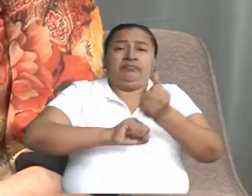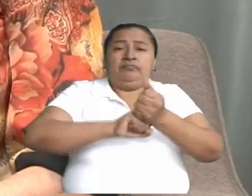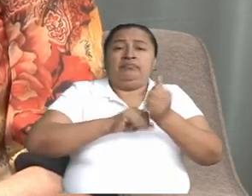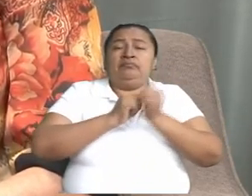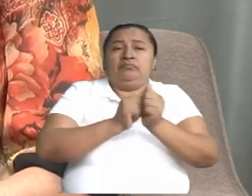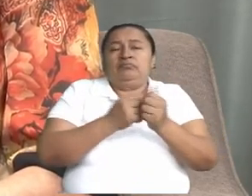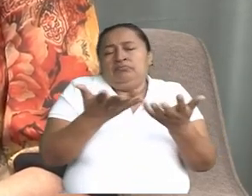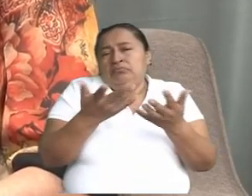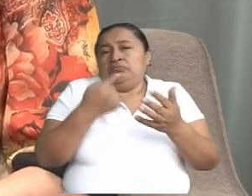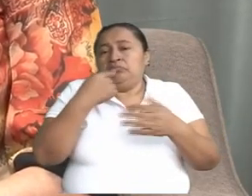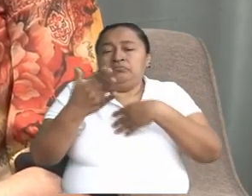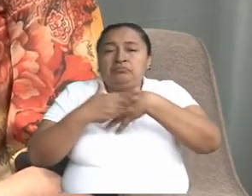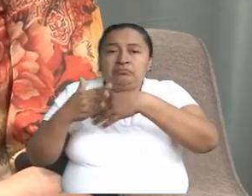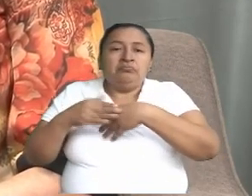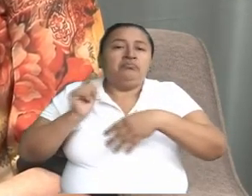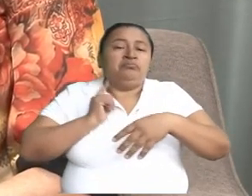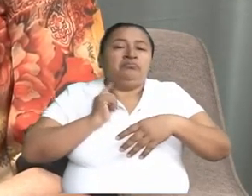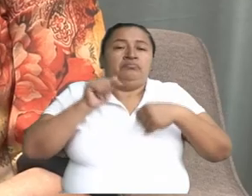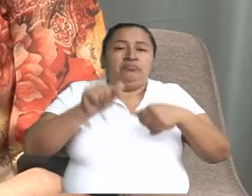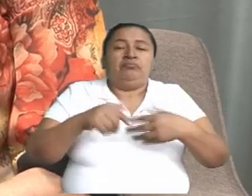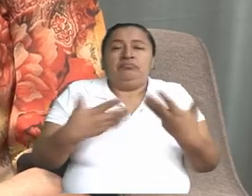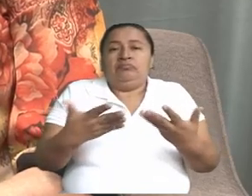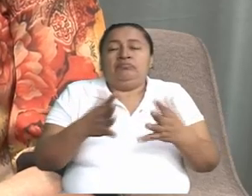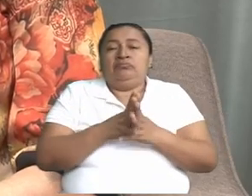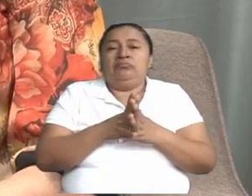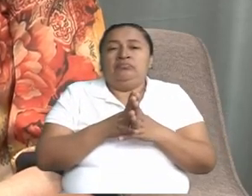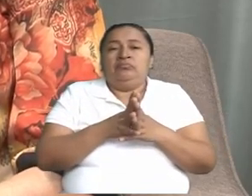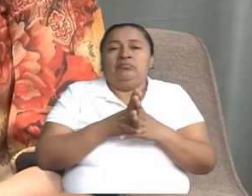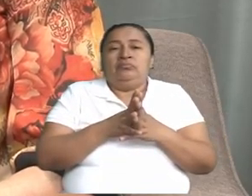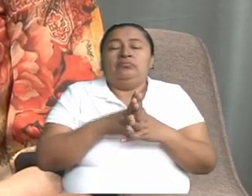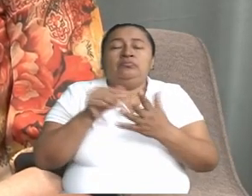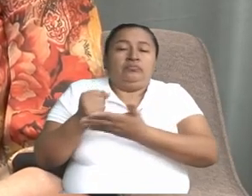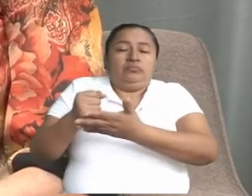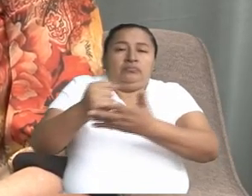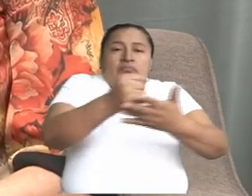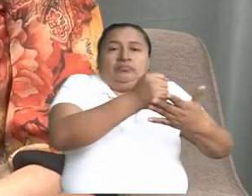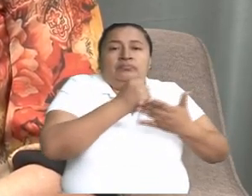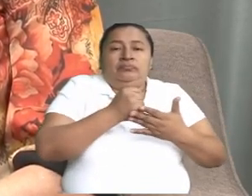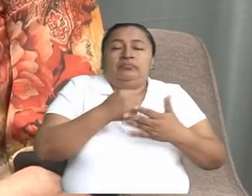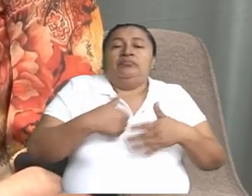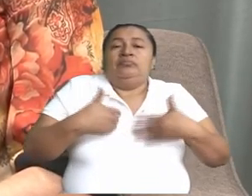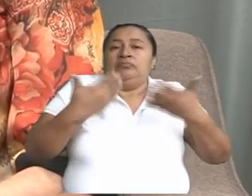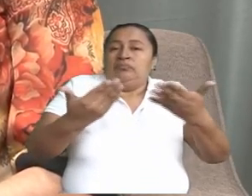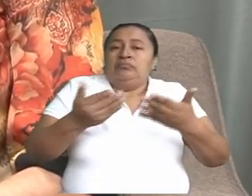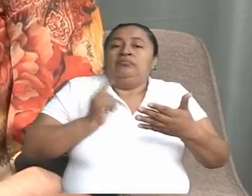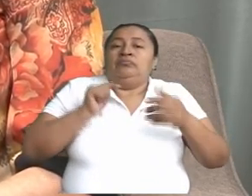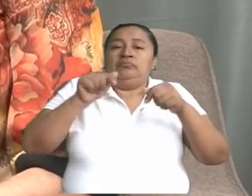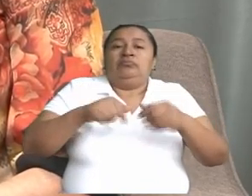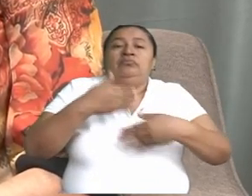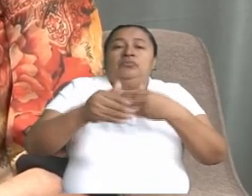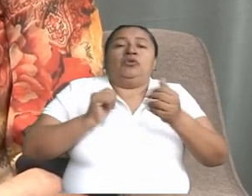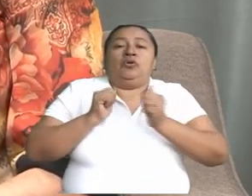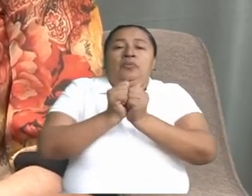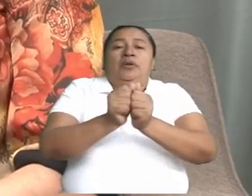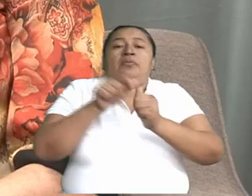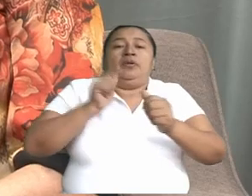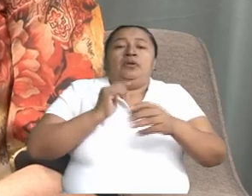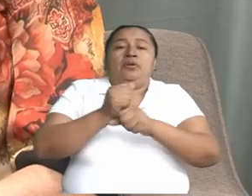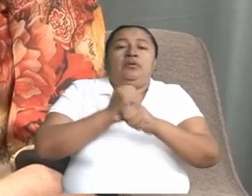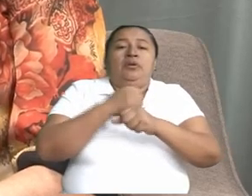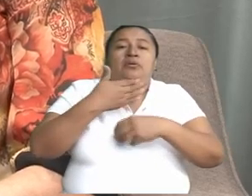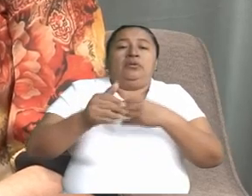ahora sí que al llamado de la solidaridad y del acompañamiento.